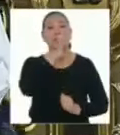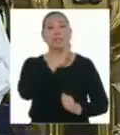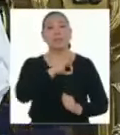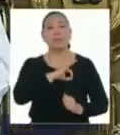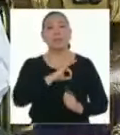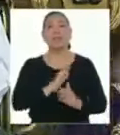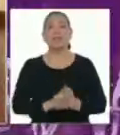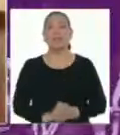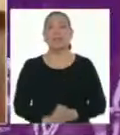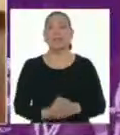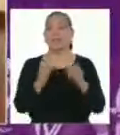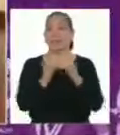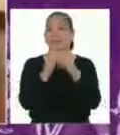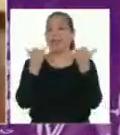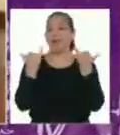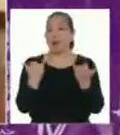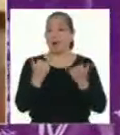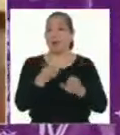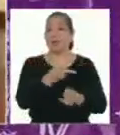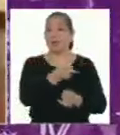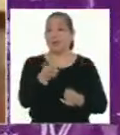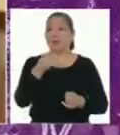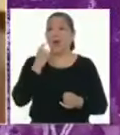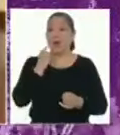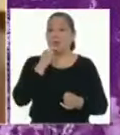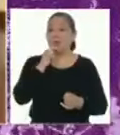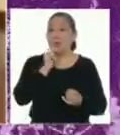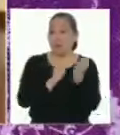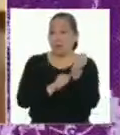tu espíritu. El día de hoy, hermanos y hermanas,